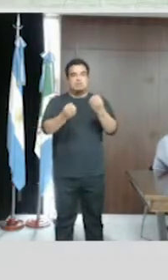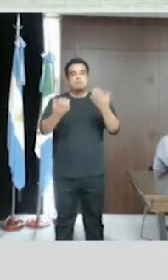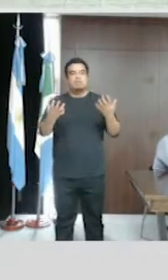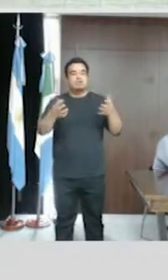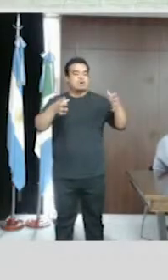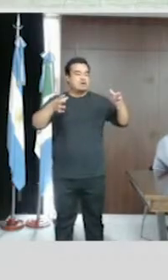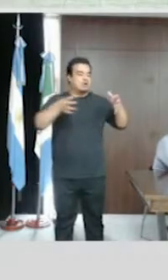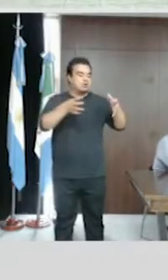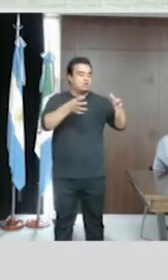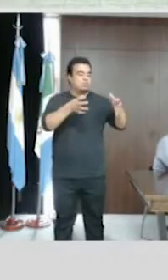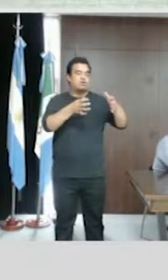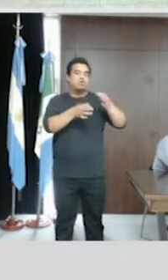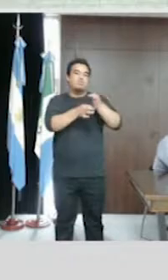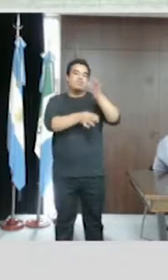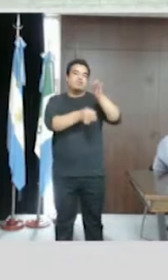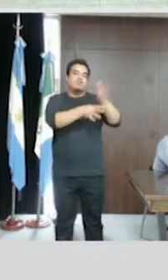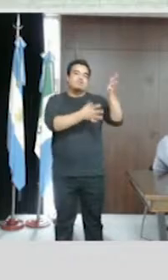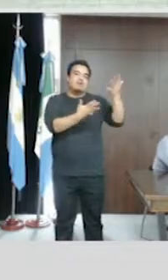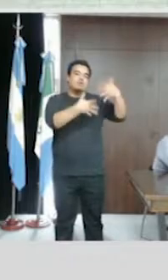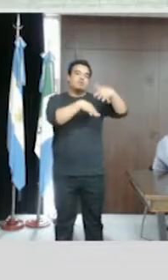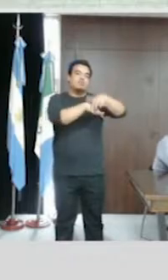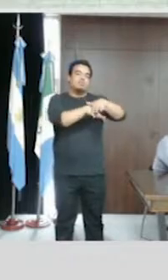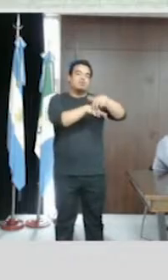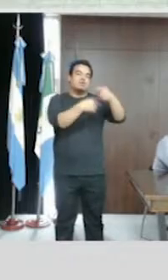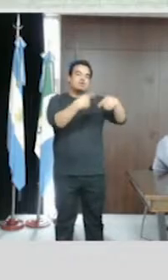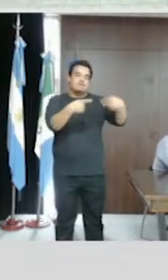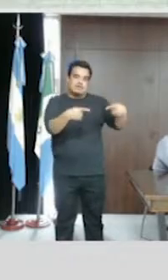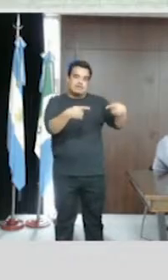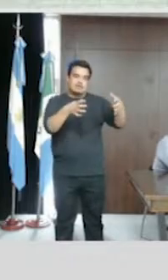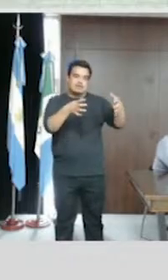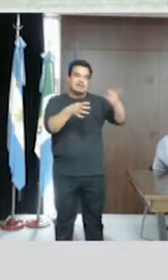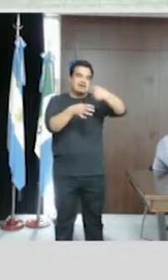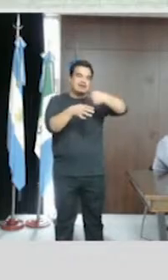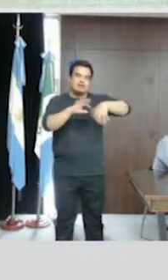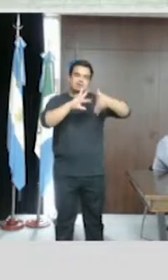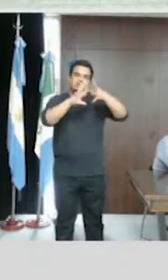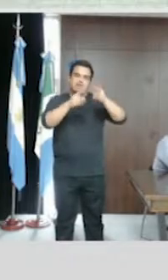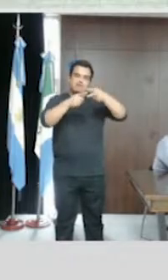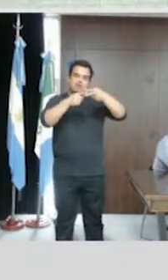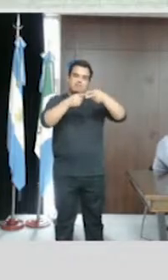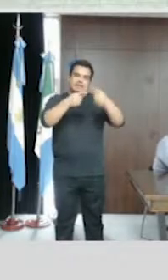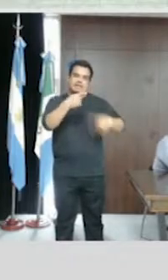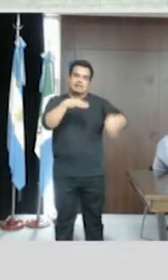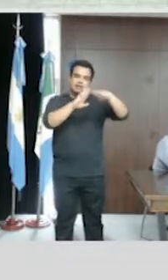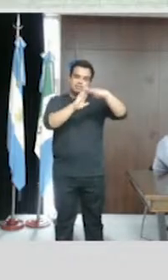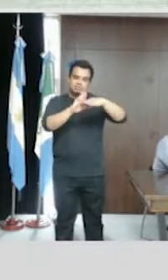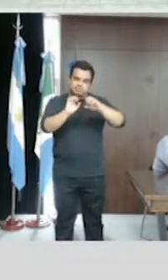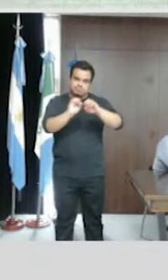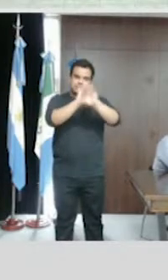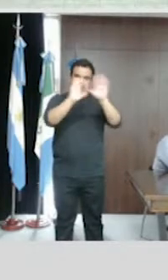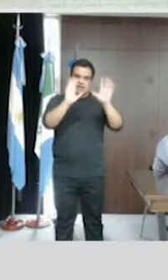equipo interdisciplinario formado con herramientas claras y adecuadas ante una situación irreversible